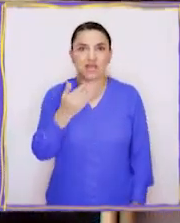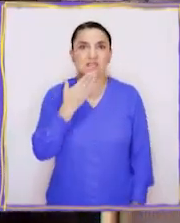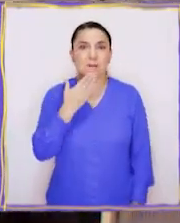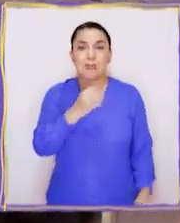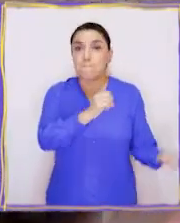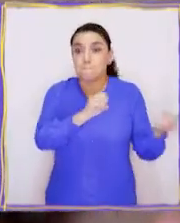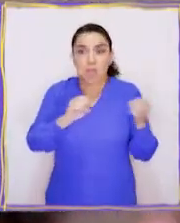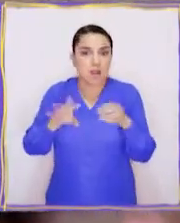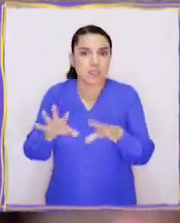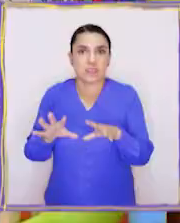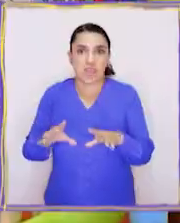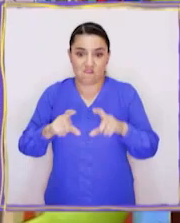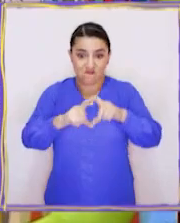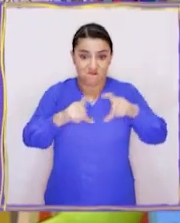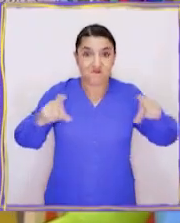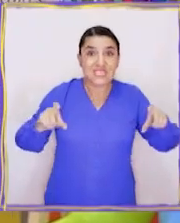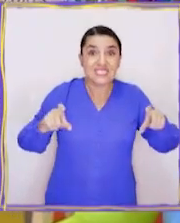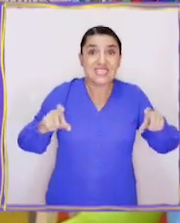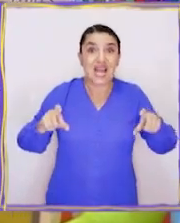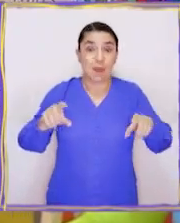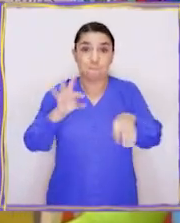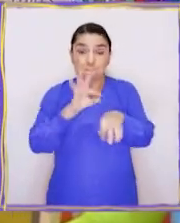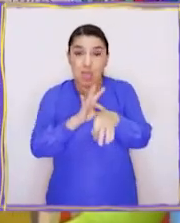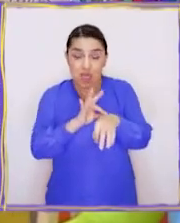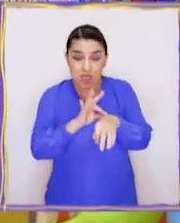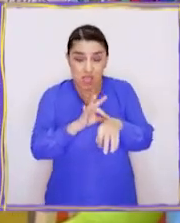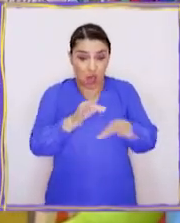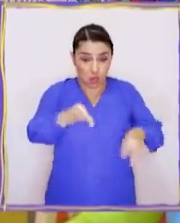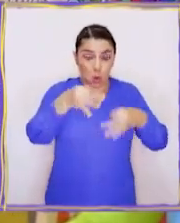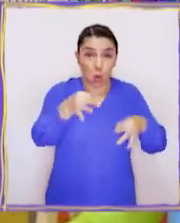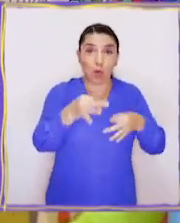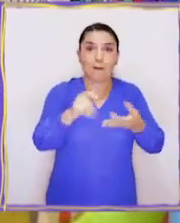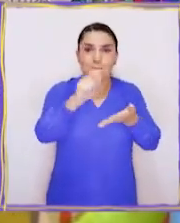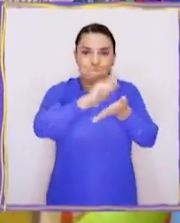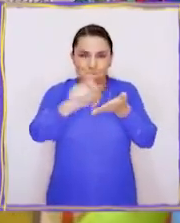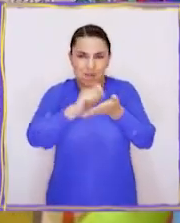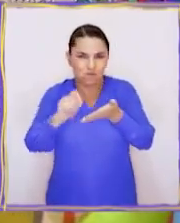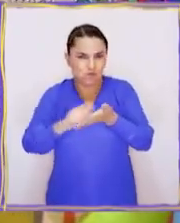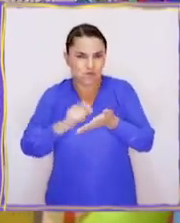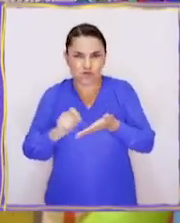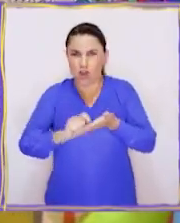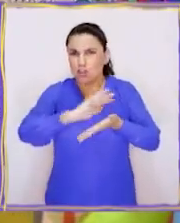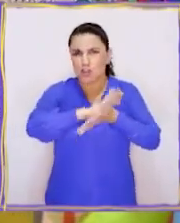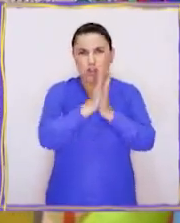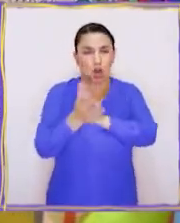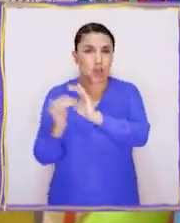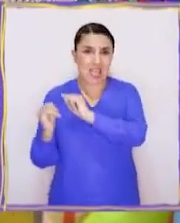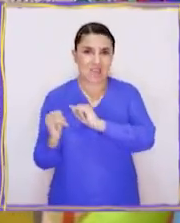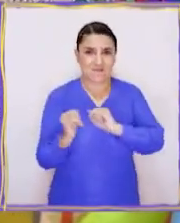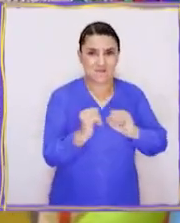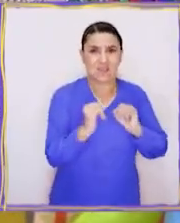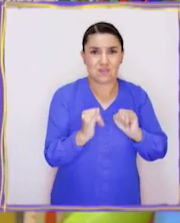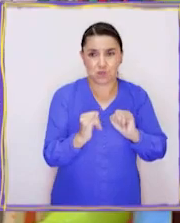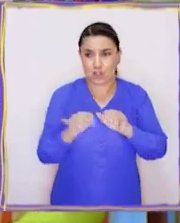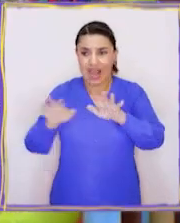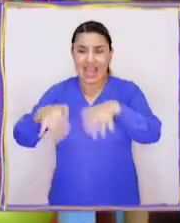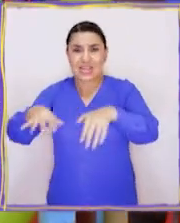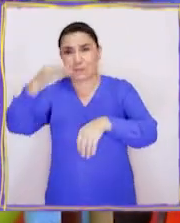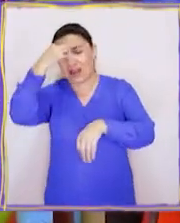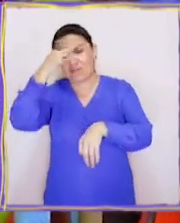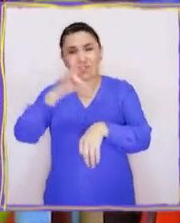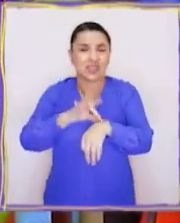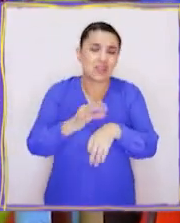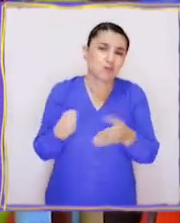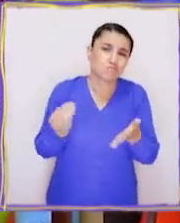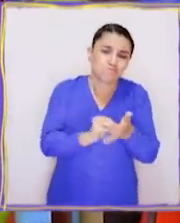fichas médicas. Ese documento importante en donde los doctores y doctoras anotamos toda la información sobre nuestros